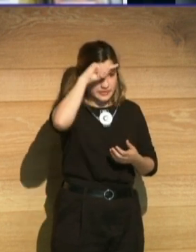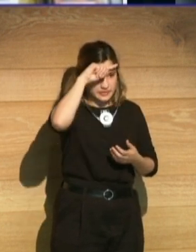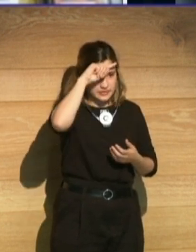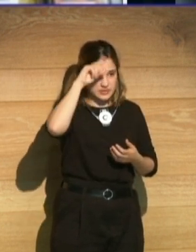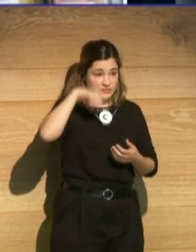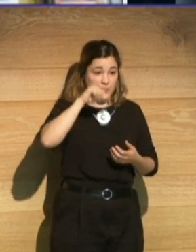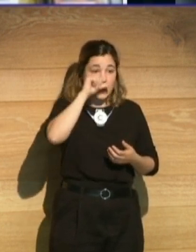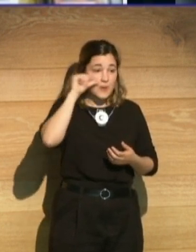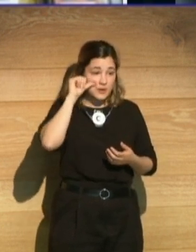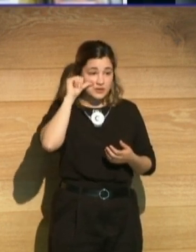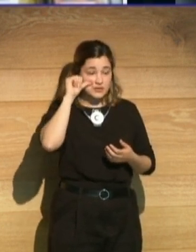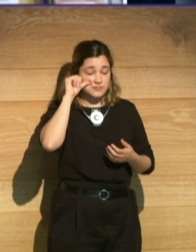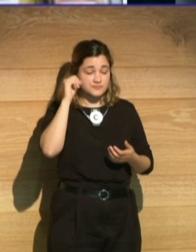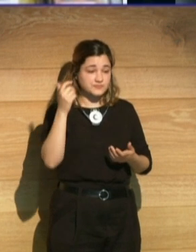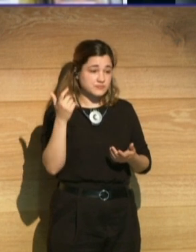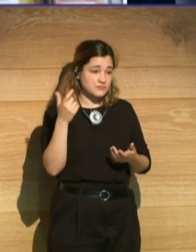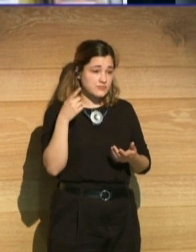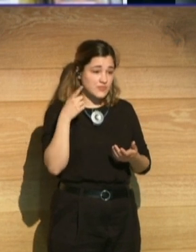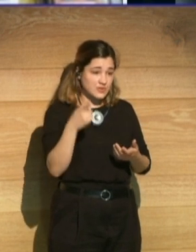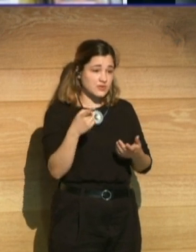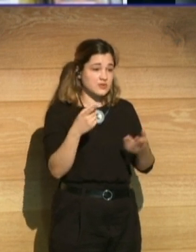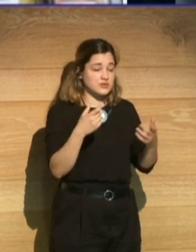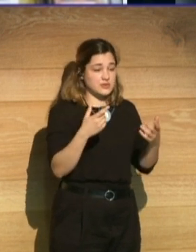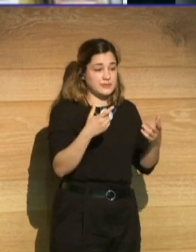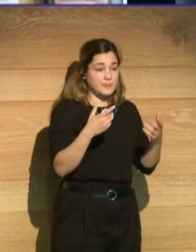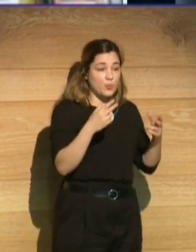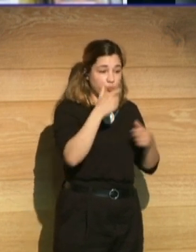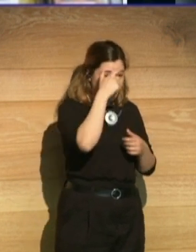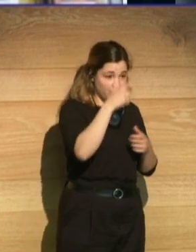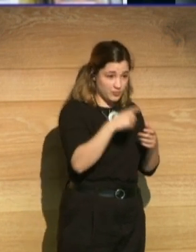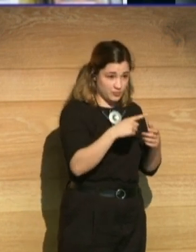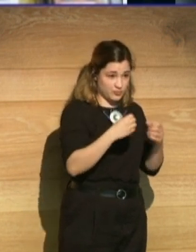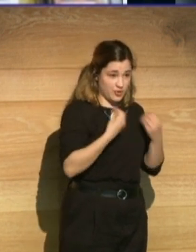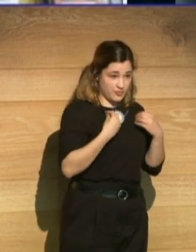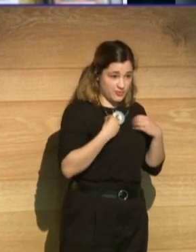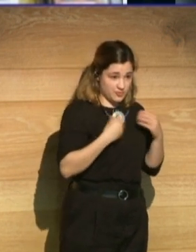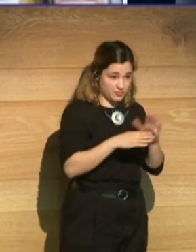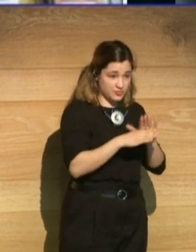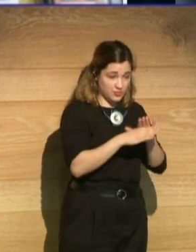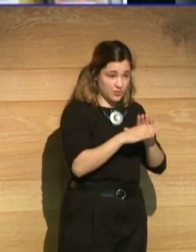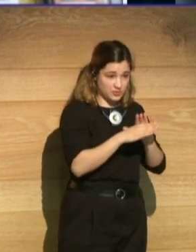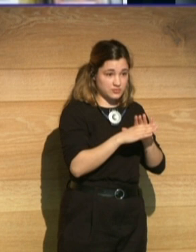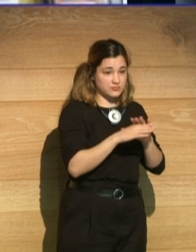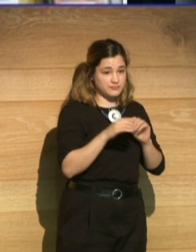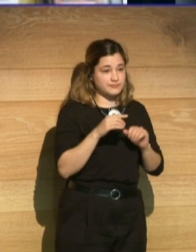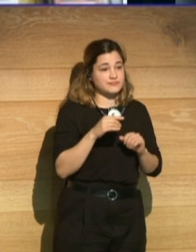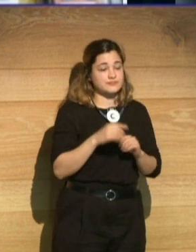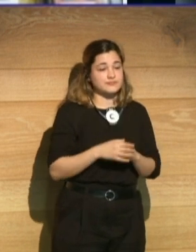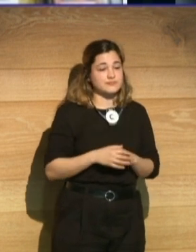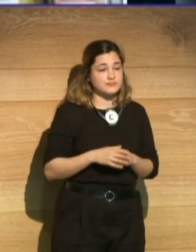una amenaza para la supervivencia de su pueblo. Fue un admirador de Mussolini.